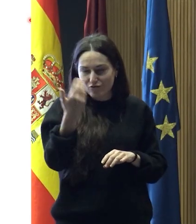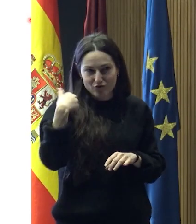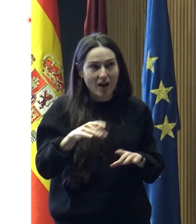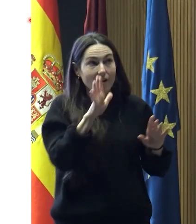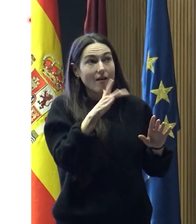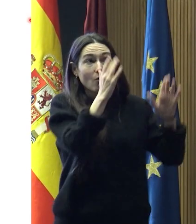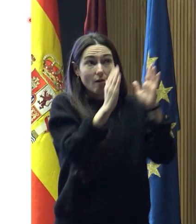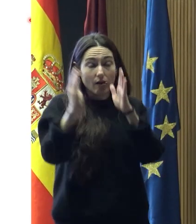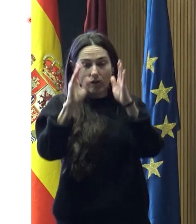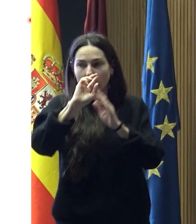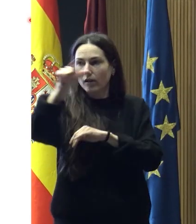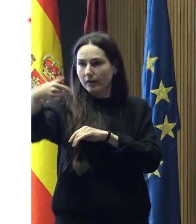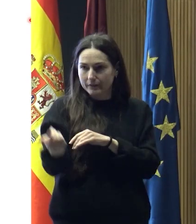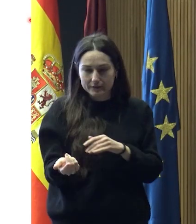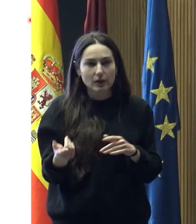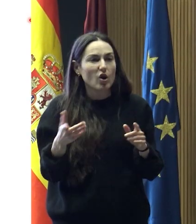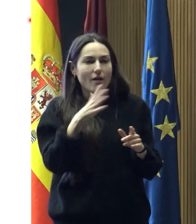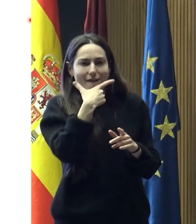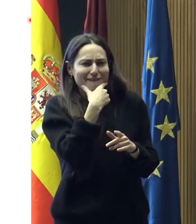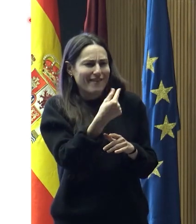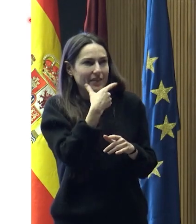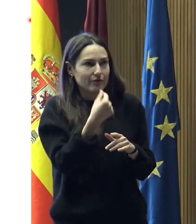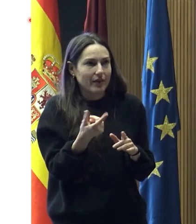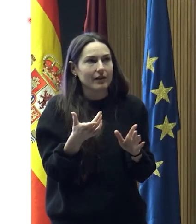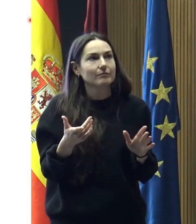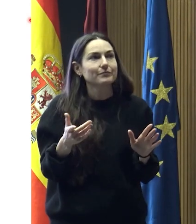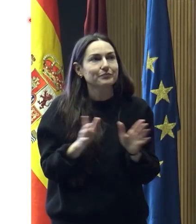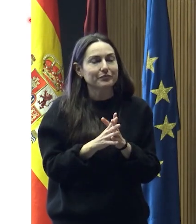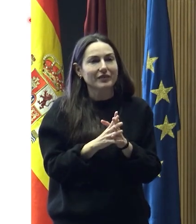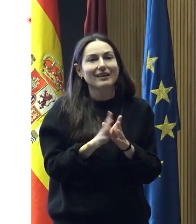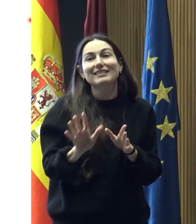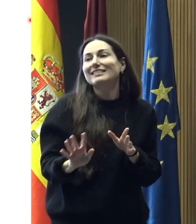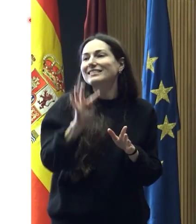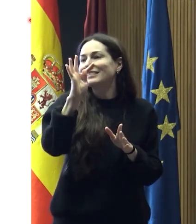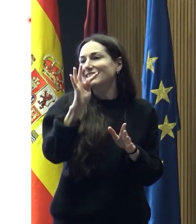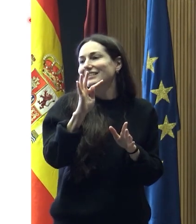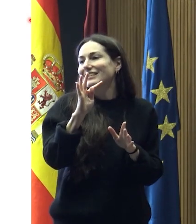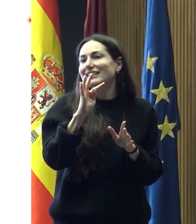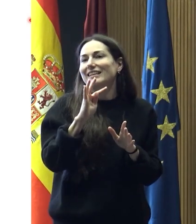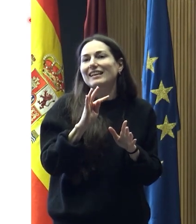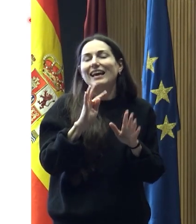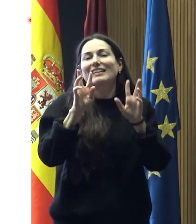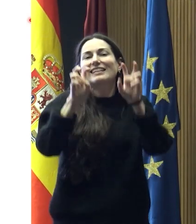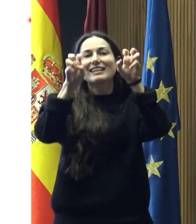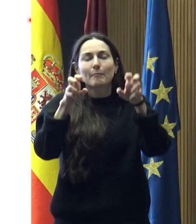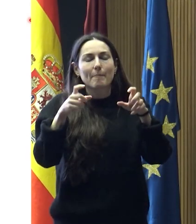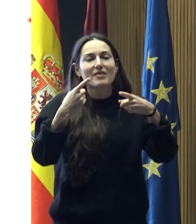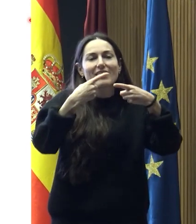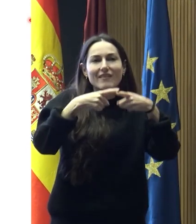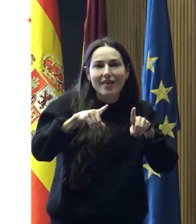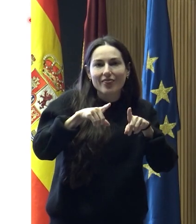poquito, de una manera muy sencilla, a diferencias fisiológicas clave,